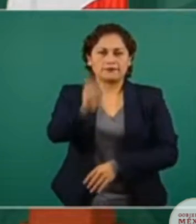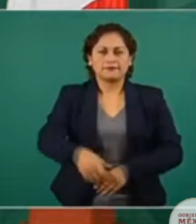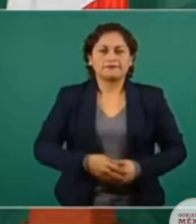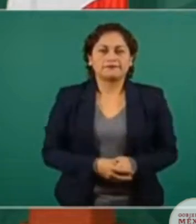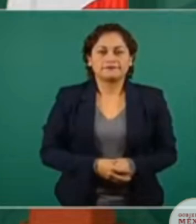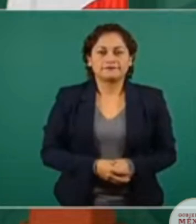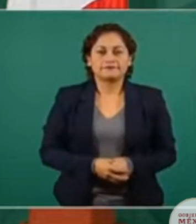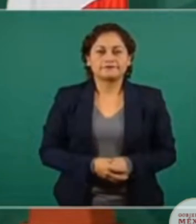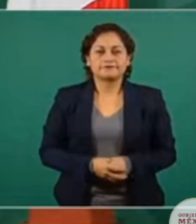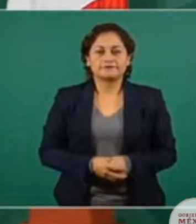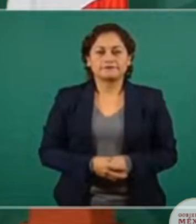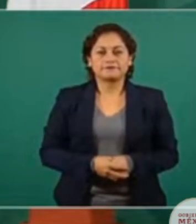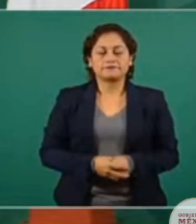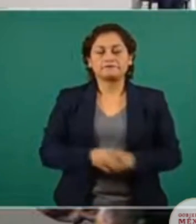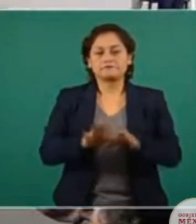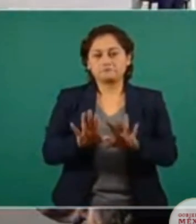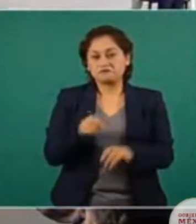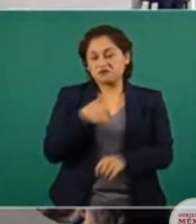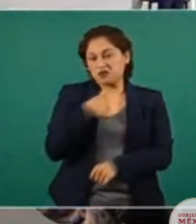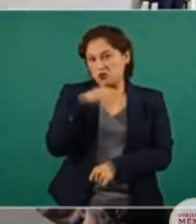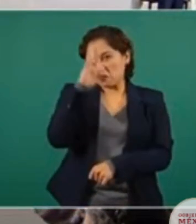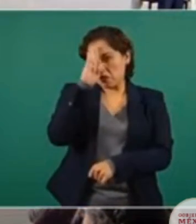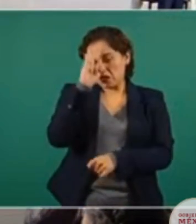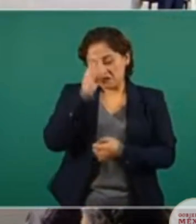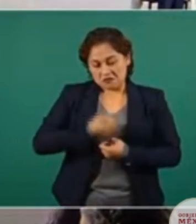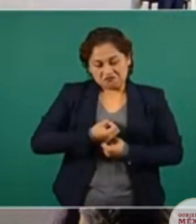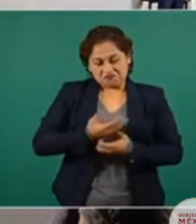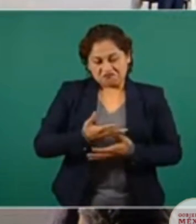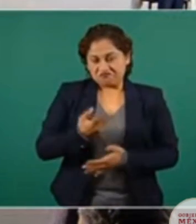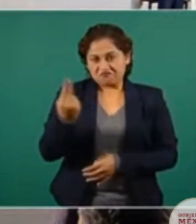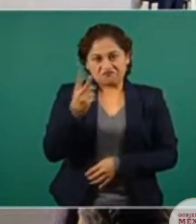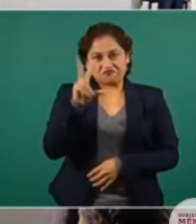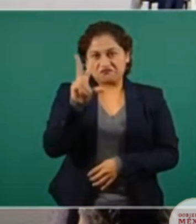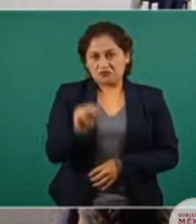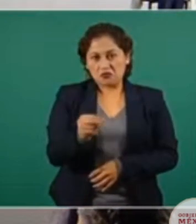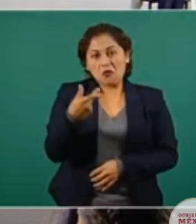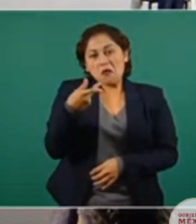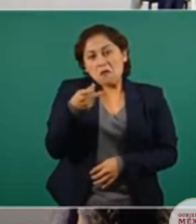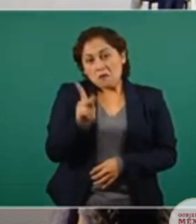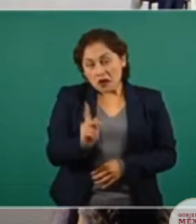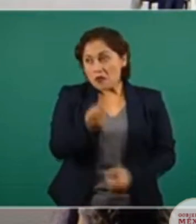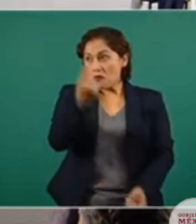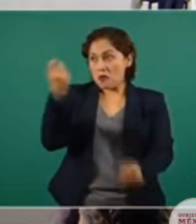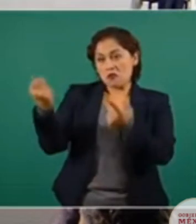No creía necesario expresar lo evidente, pero me lo piden.